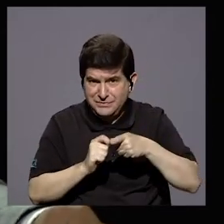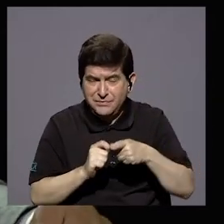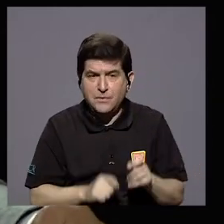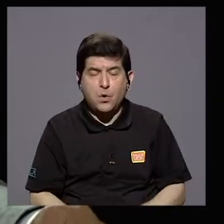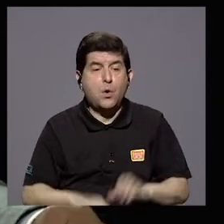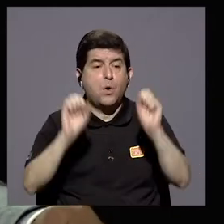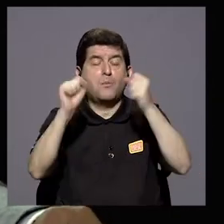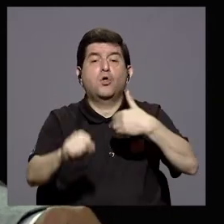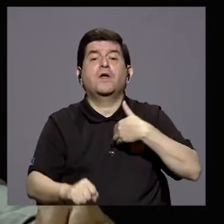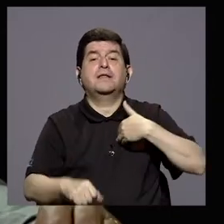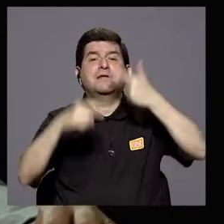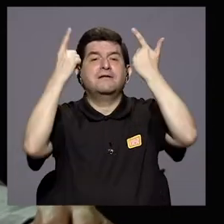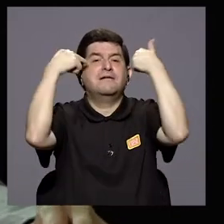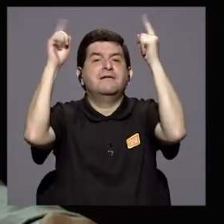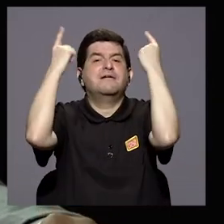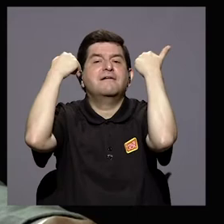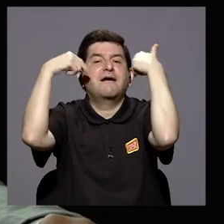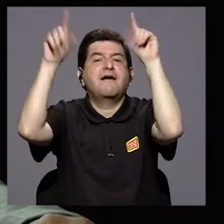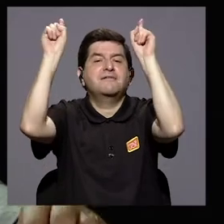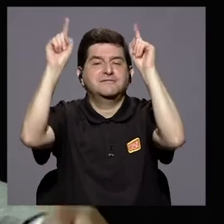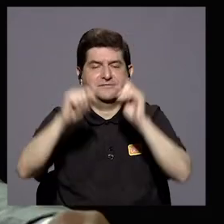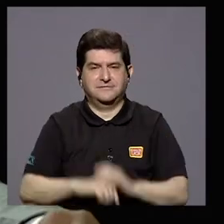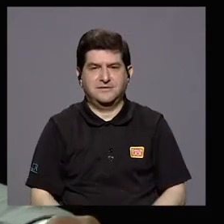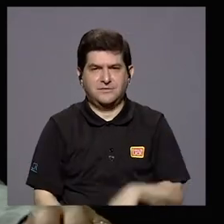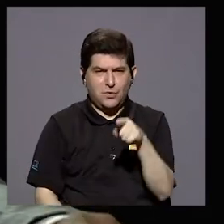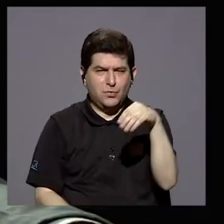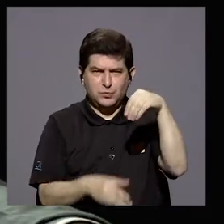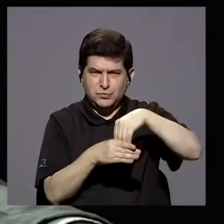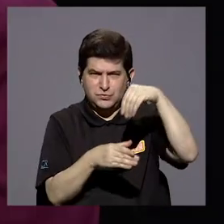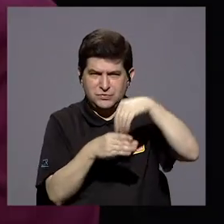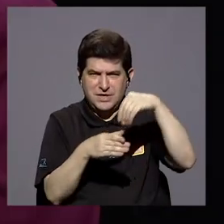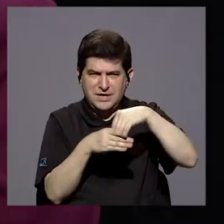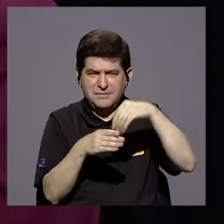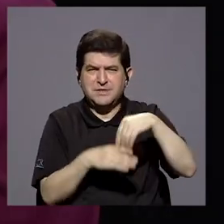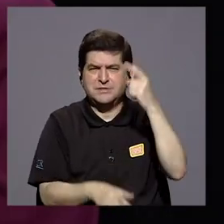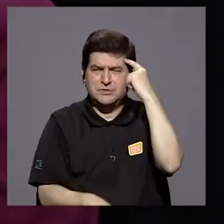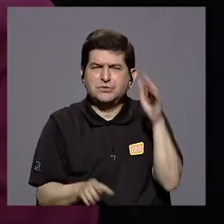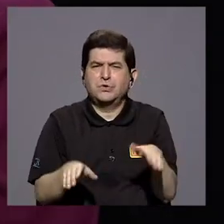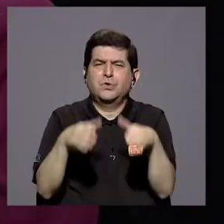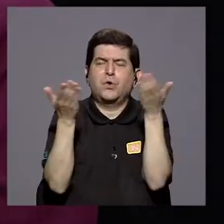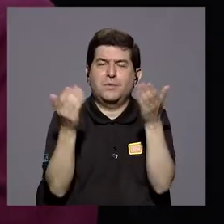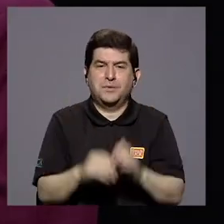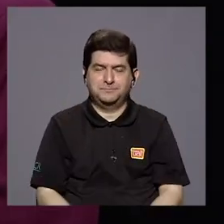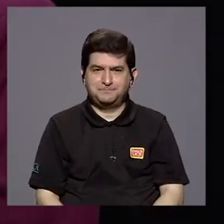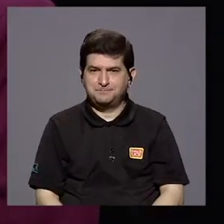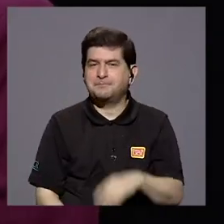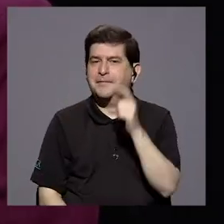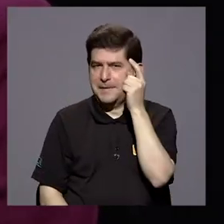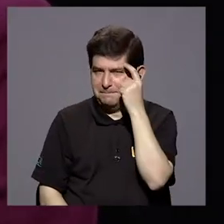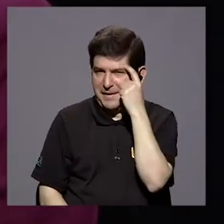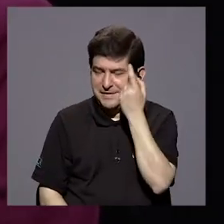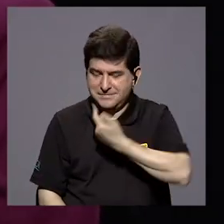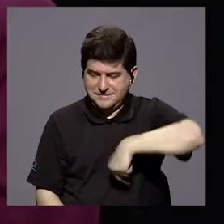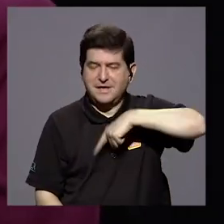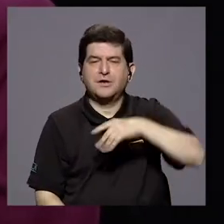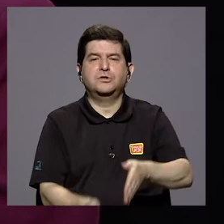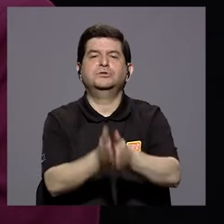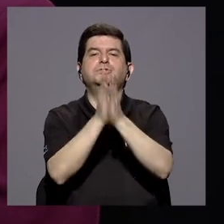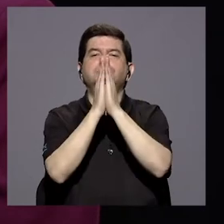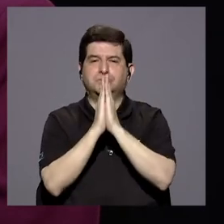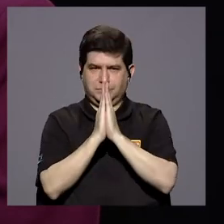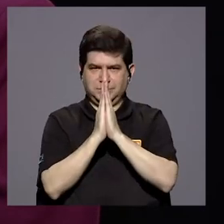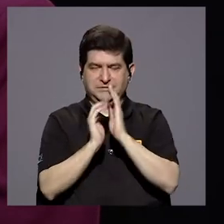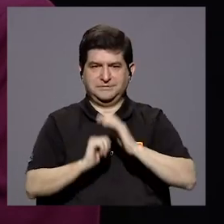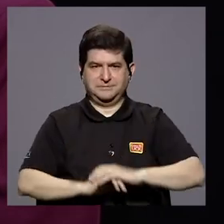pueda tener éxito. ¿Cómo cataloga usted una inversión en esa línea? Pero vea, fíjese que lo que estamos pidiendo